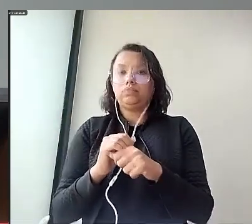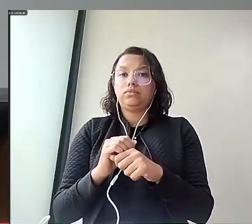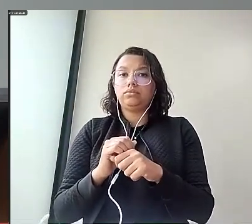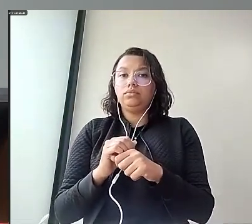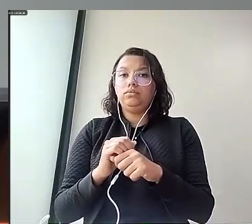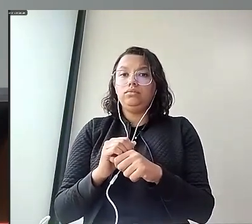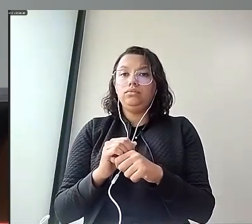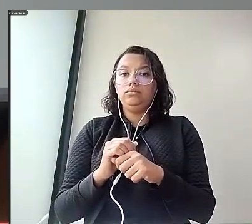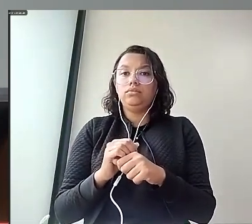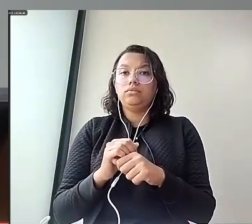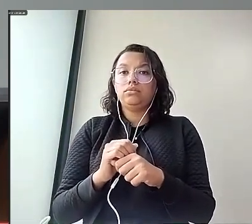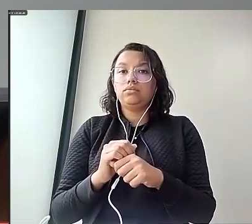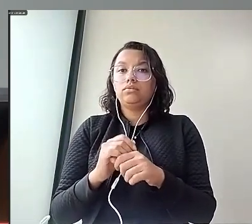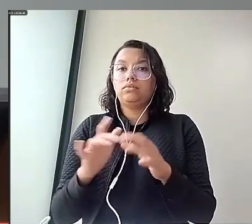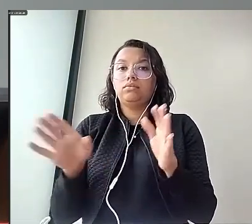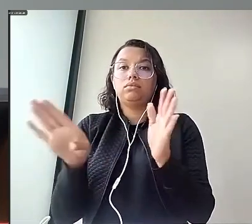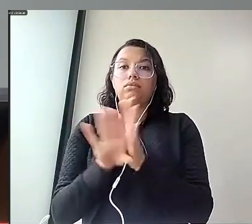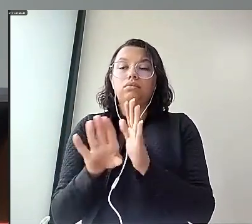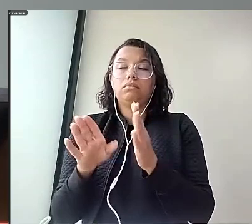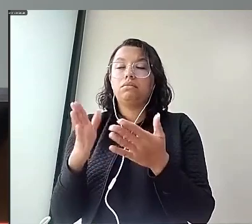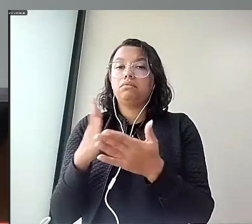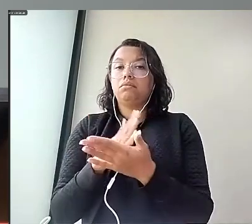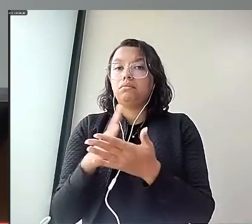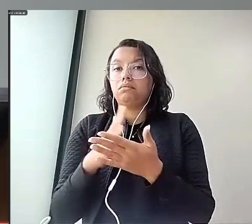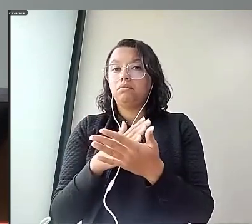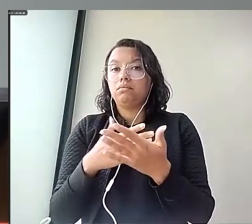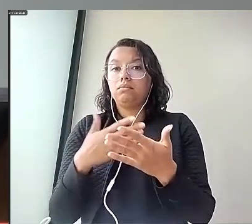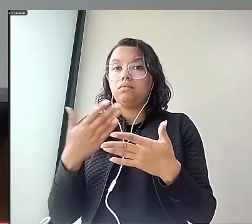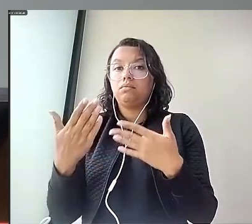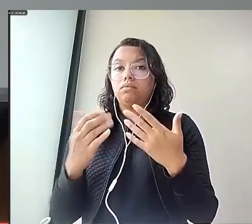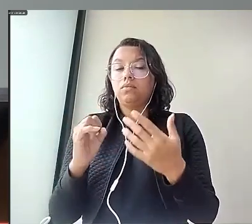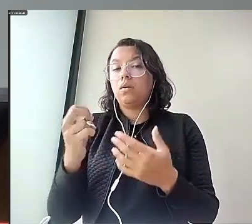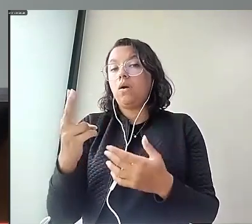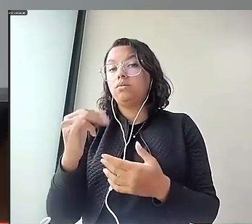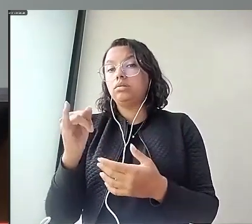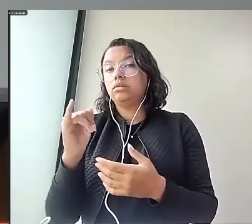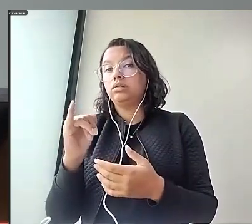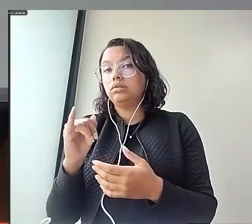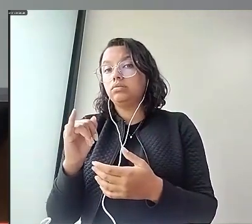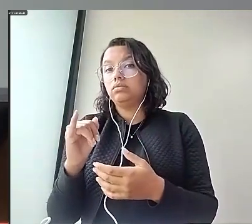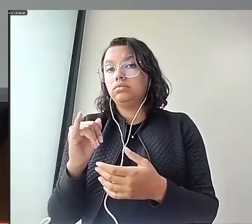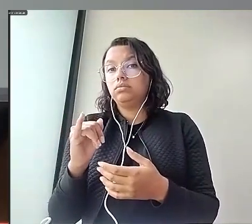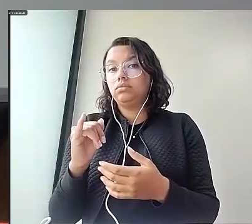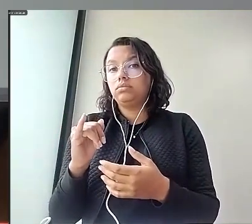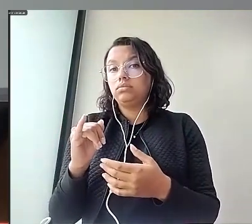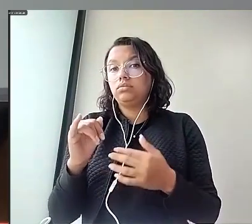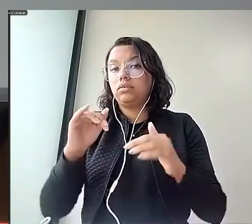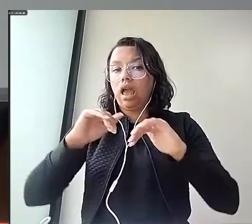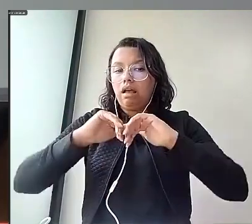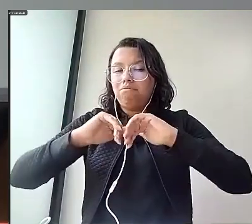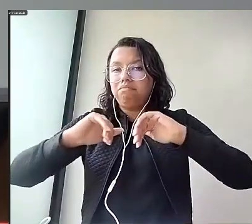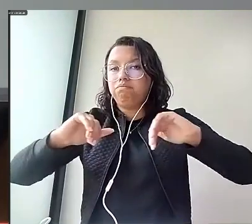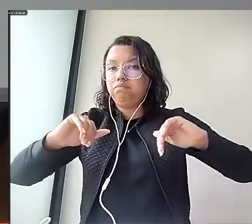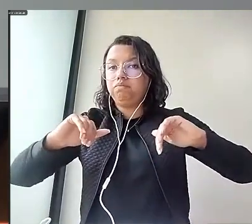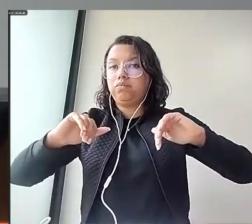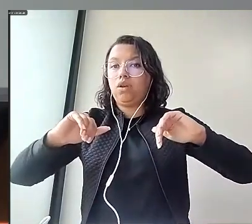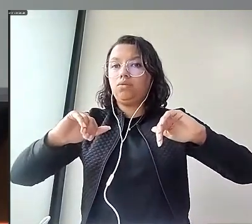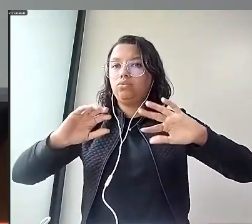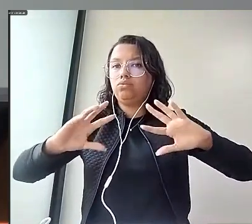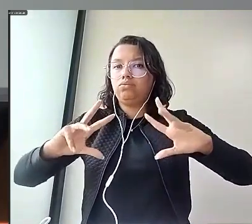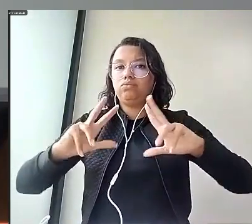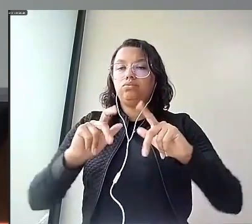una síntesis exitosa o si por el contrario se apartó radicalmente de la cultura